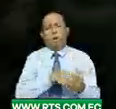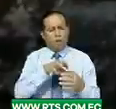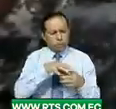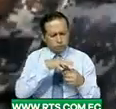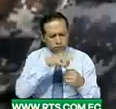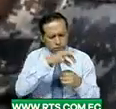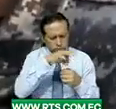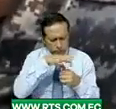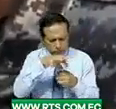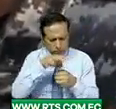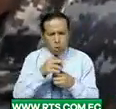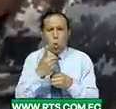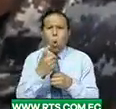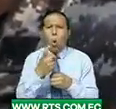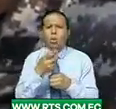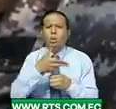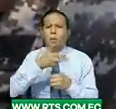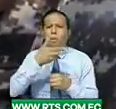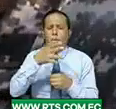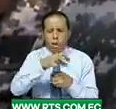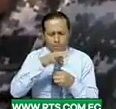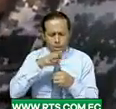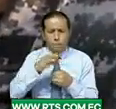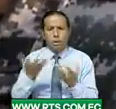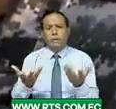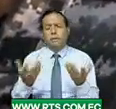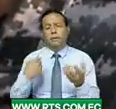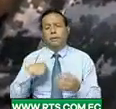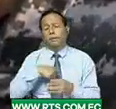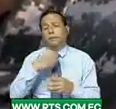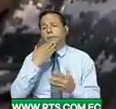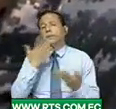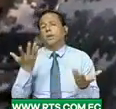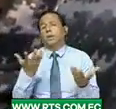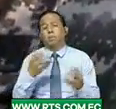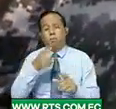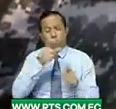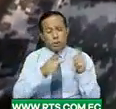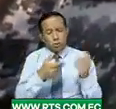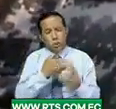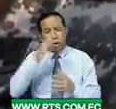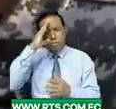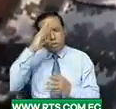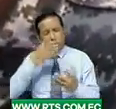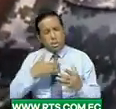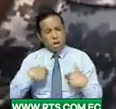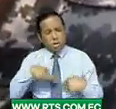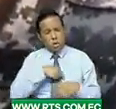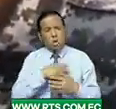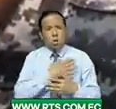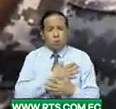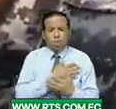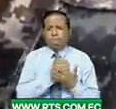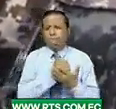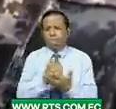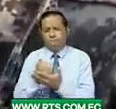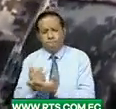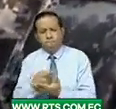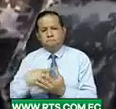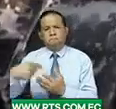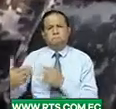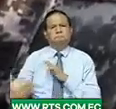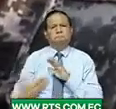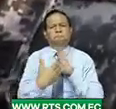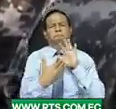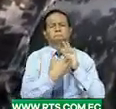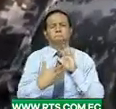balísticos. Estamos entregando todo al servicio de la comunidad. Se han victimado los servidores policiales en estos casos. Sin embargo, estamos dominando todos los esfuerzos y